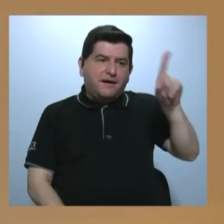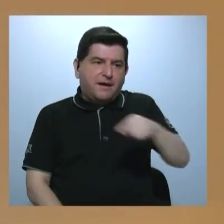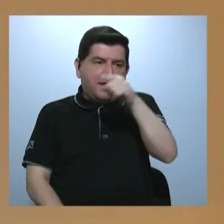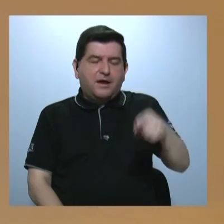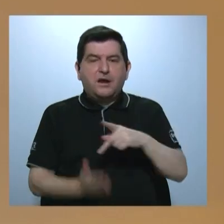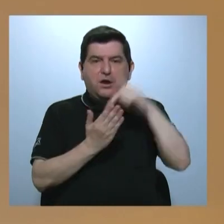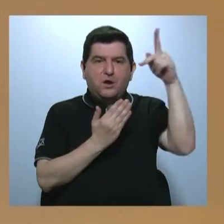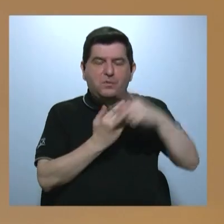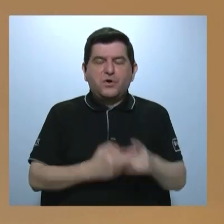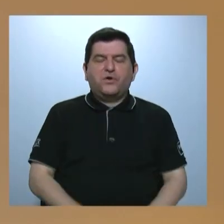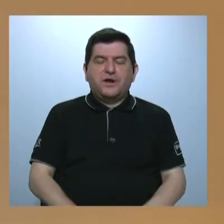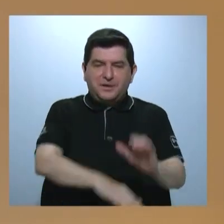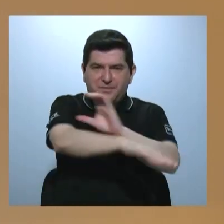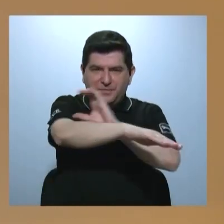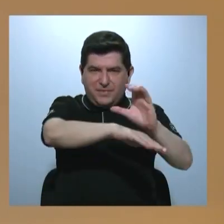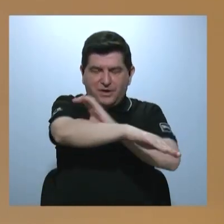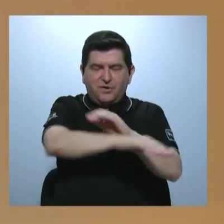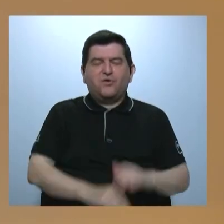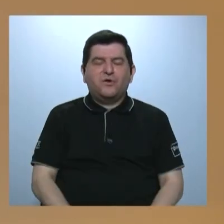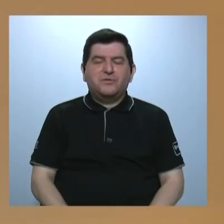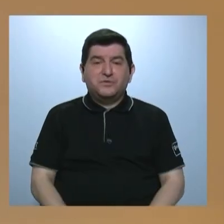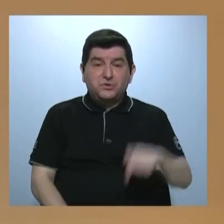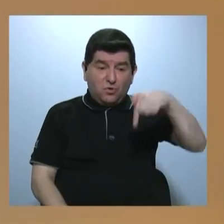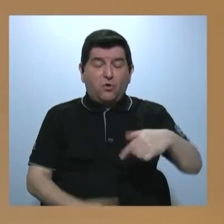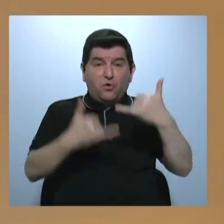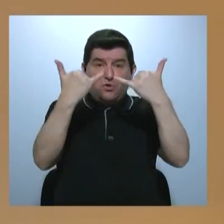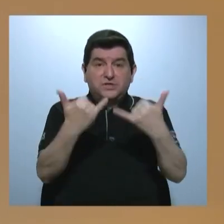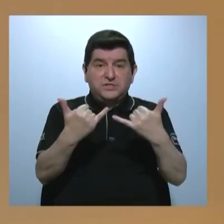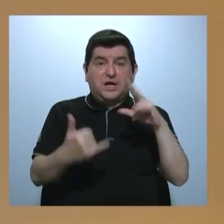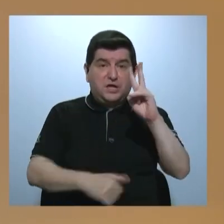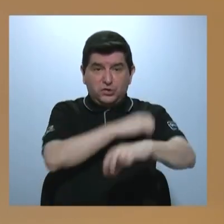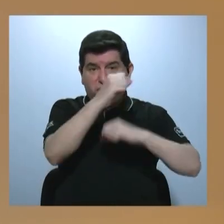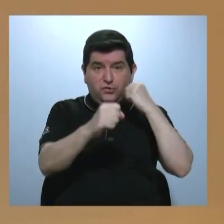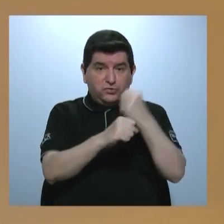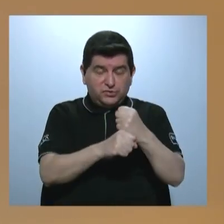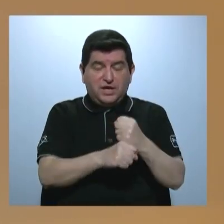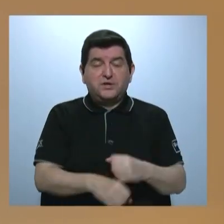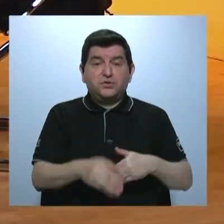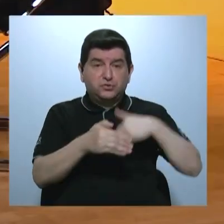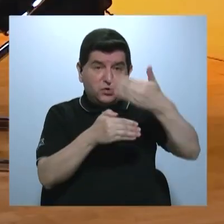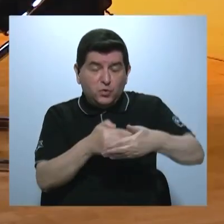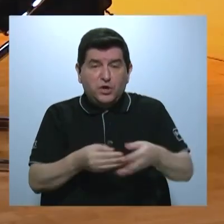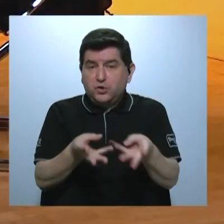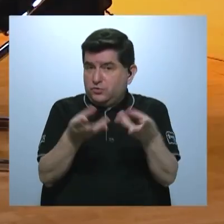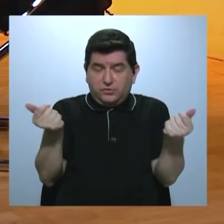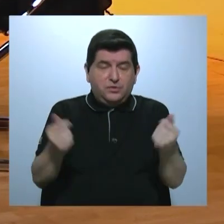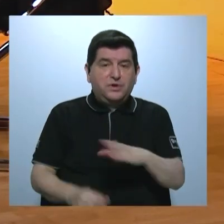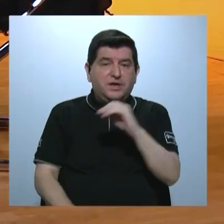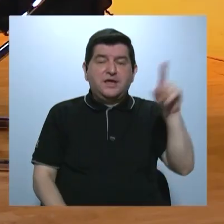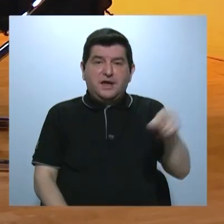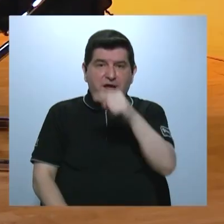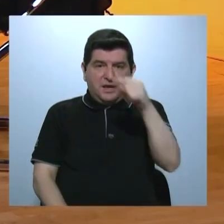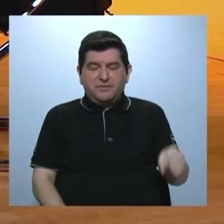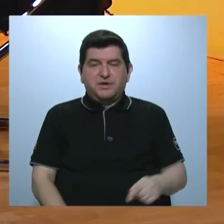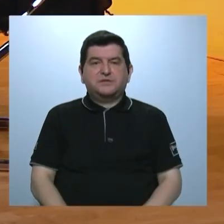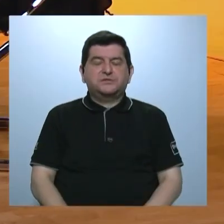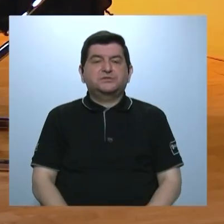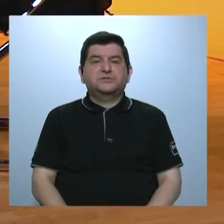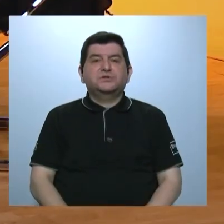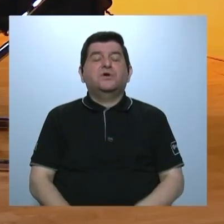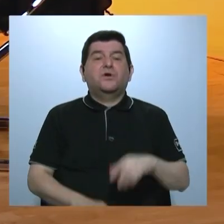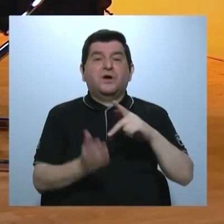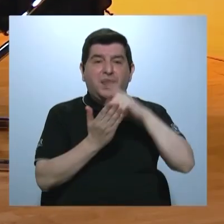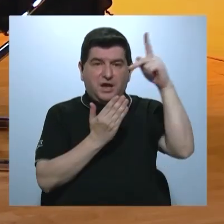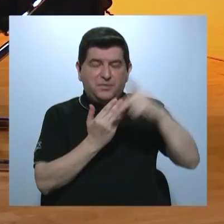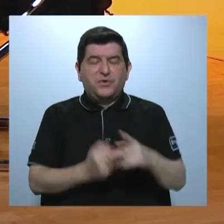del programa de informática educativa, hoy sin solución, ya más de 2 años después, hoy sin solución aún, y la reciente eliminación del programa de estudios para la afectividad y la